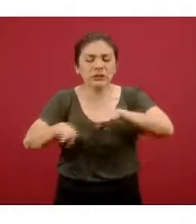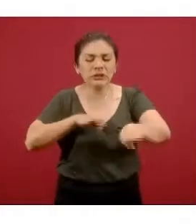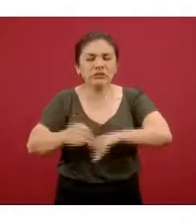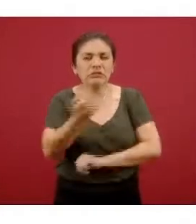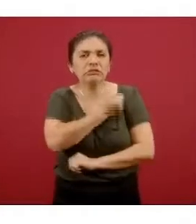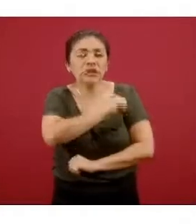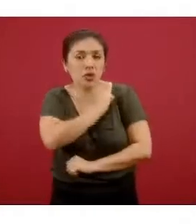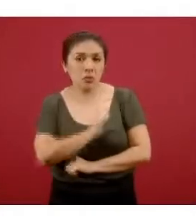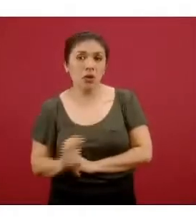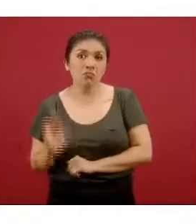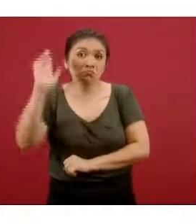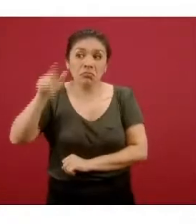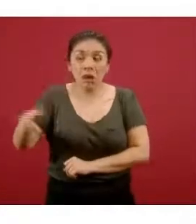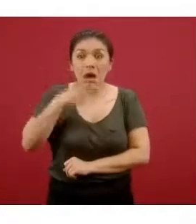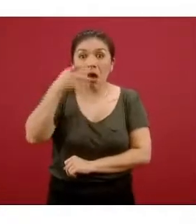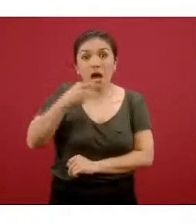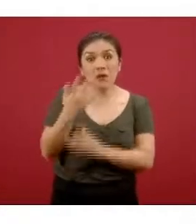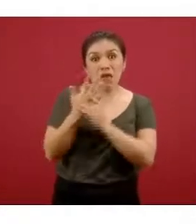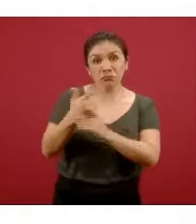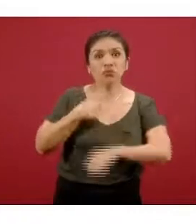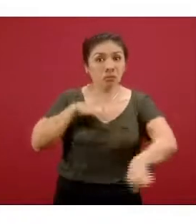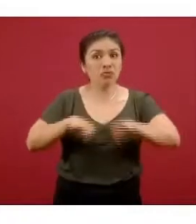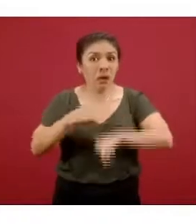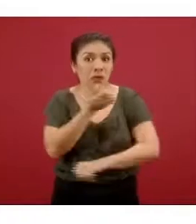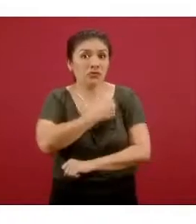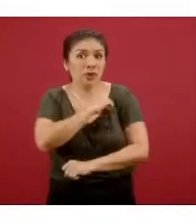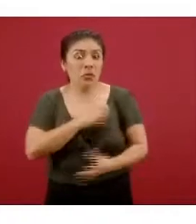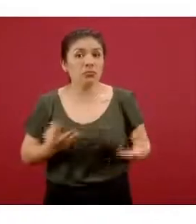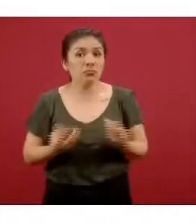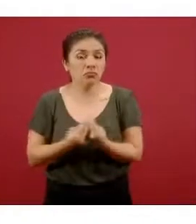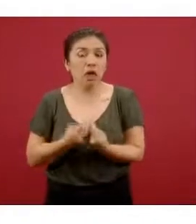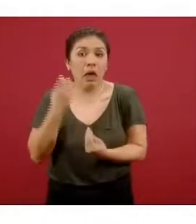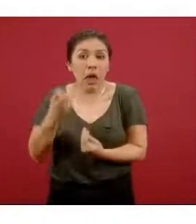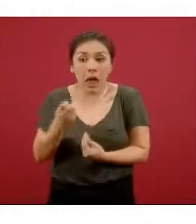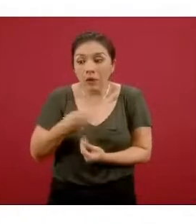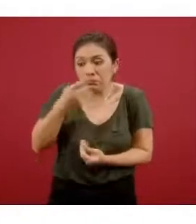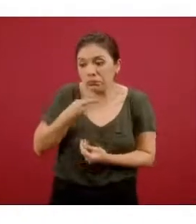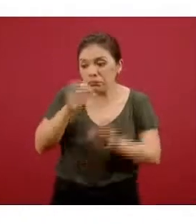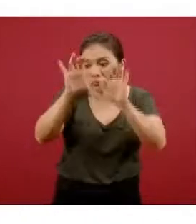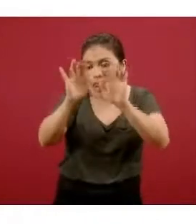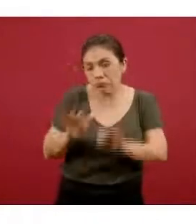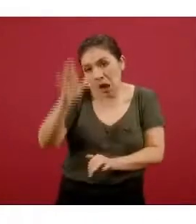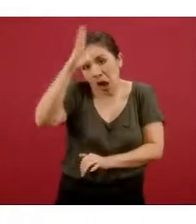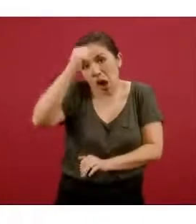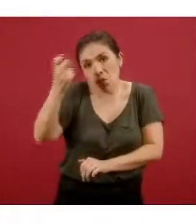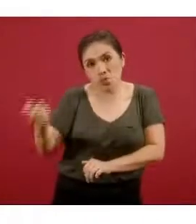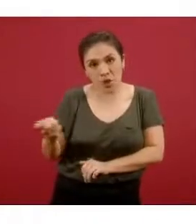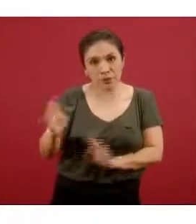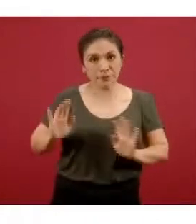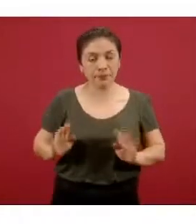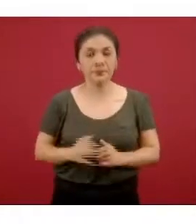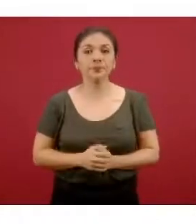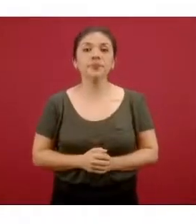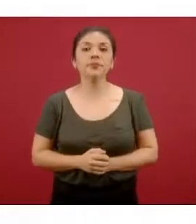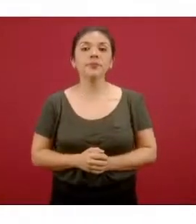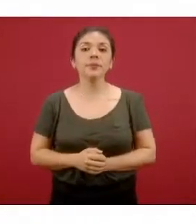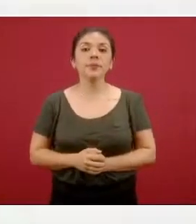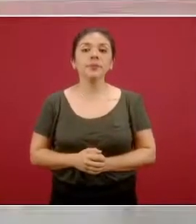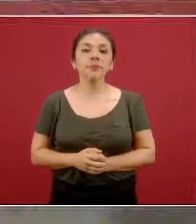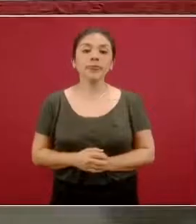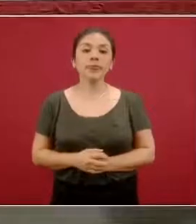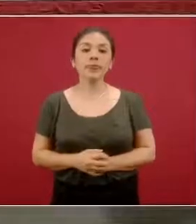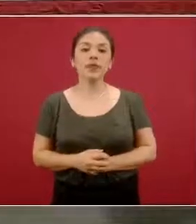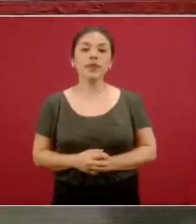así expresaron su profesión al momento del estudio epidemiológico. Veamos la siguiente